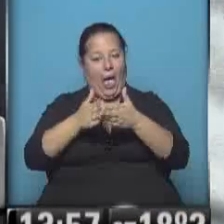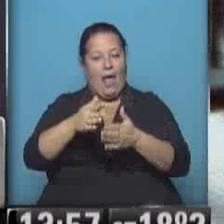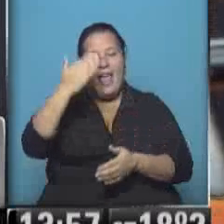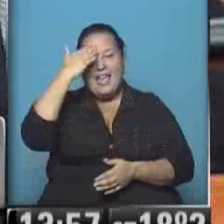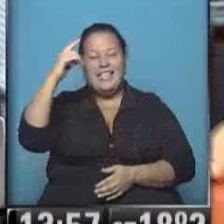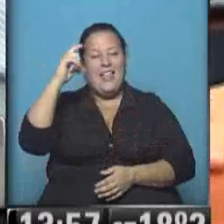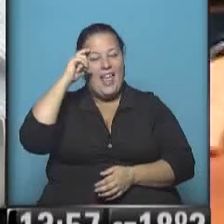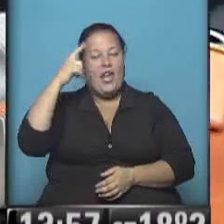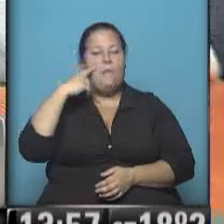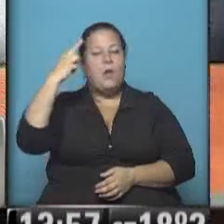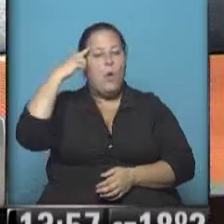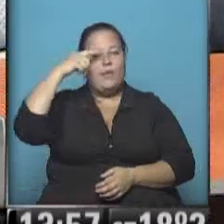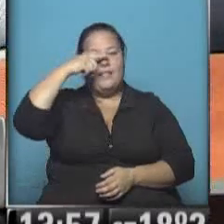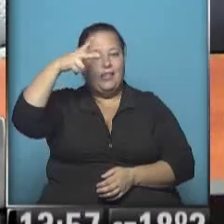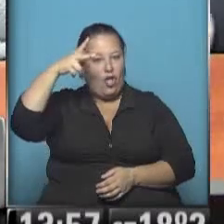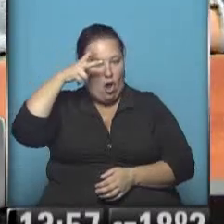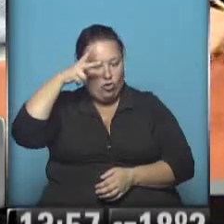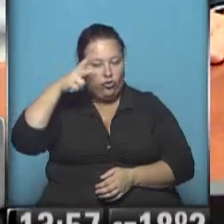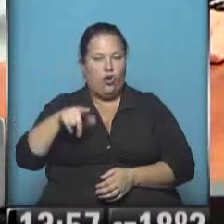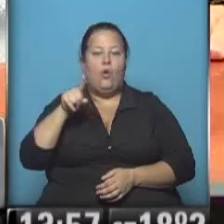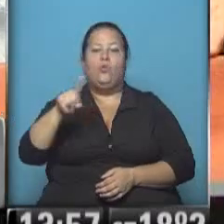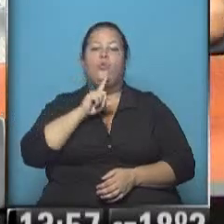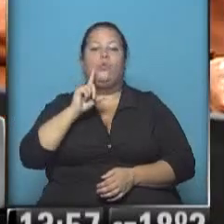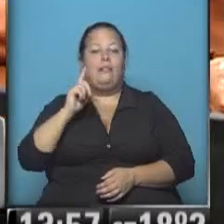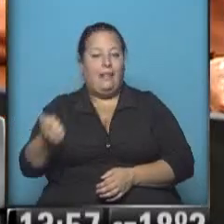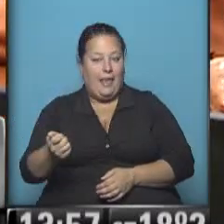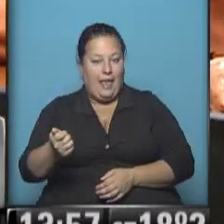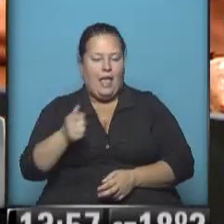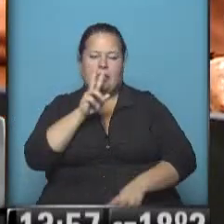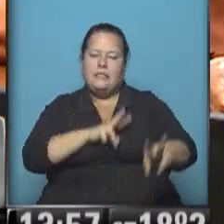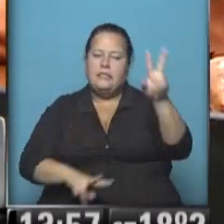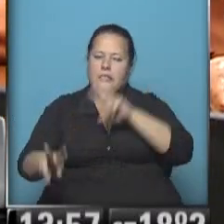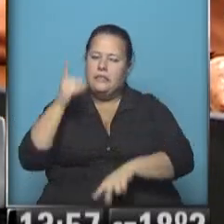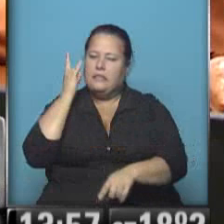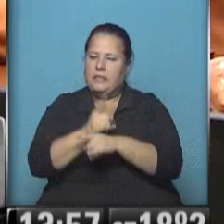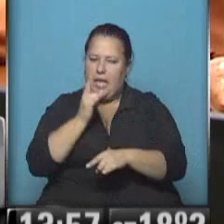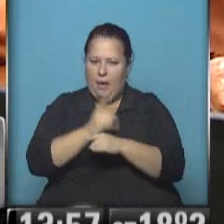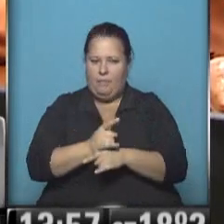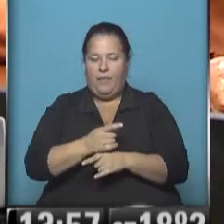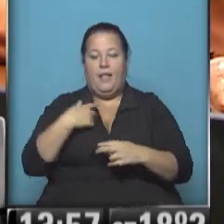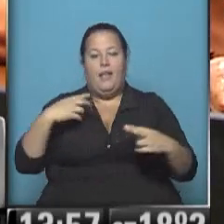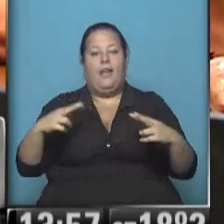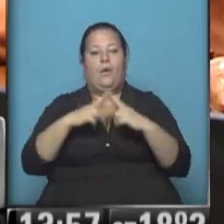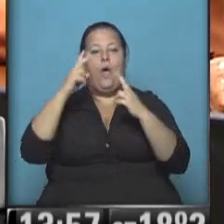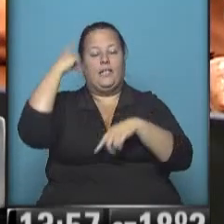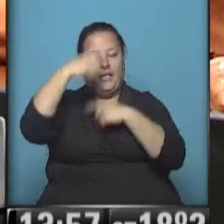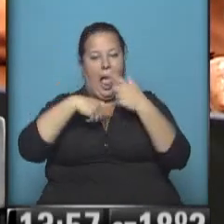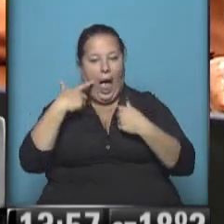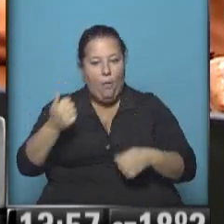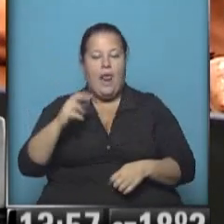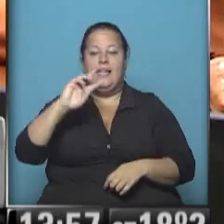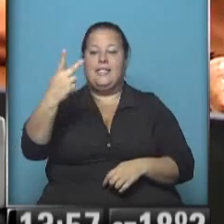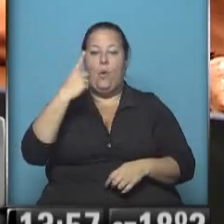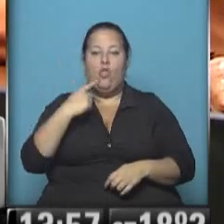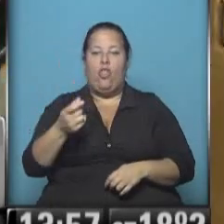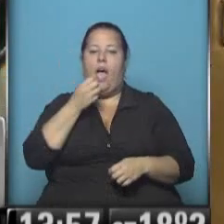enero del 78 su tía la buscó siempre encuentro fue en abuelas el segundo día que ella